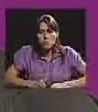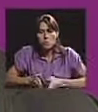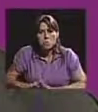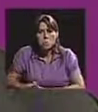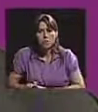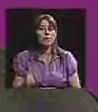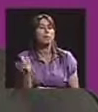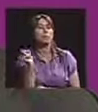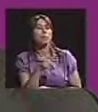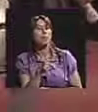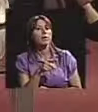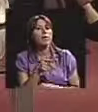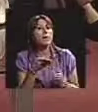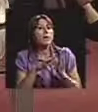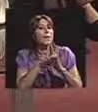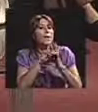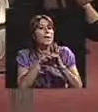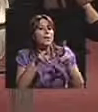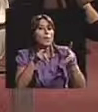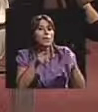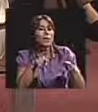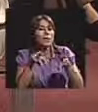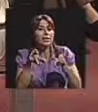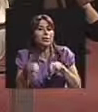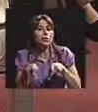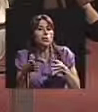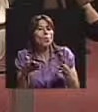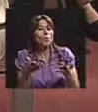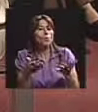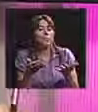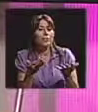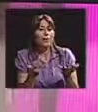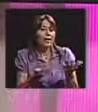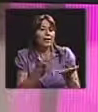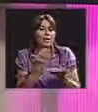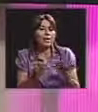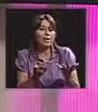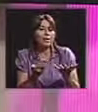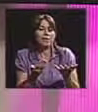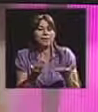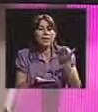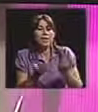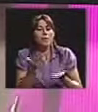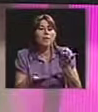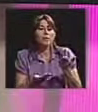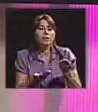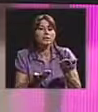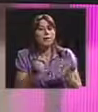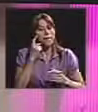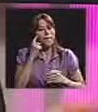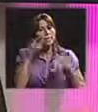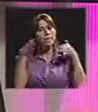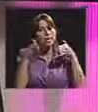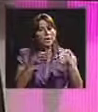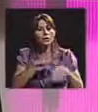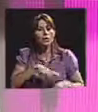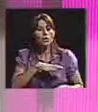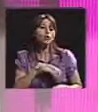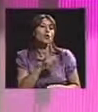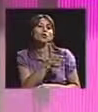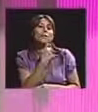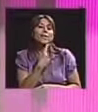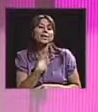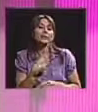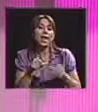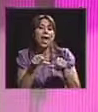o qué le va a importar, por ejemplo, al individuo en estos casos, más allá de tal vez su condición. Usted me hablaba, por ejemplo, de la parte